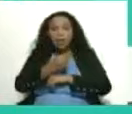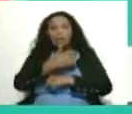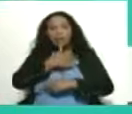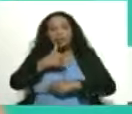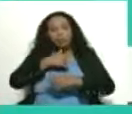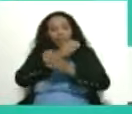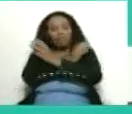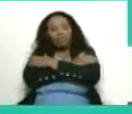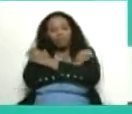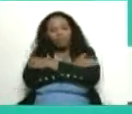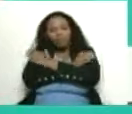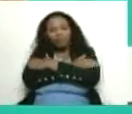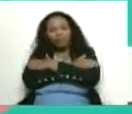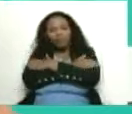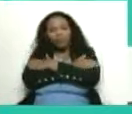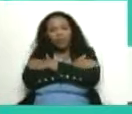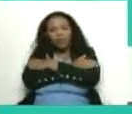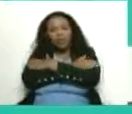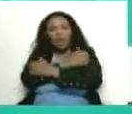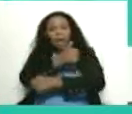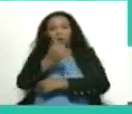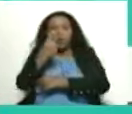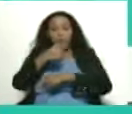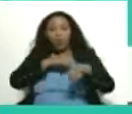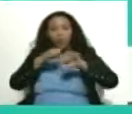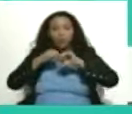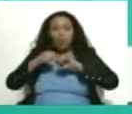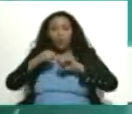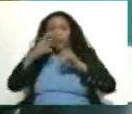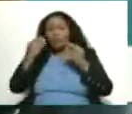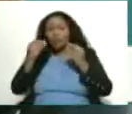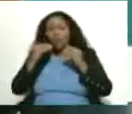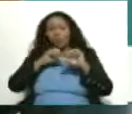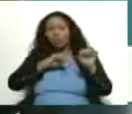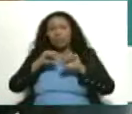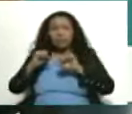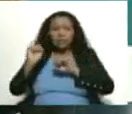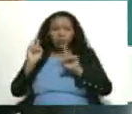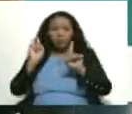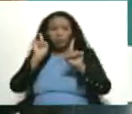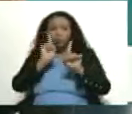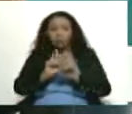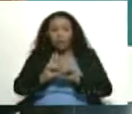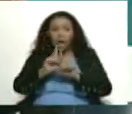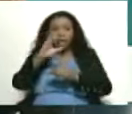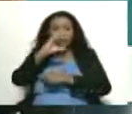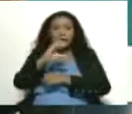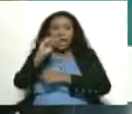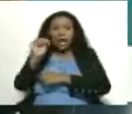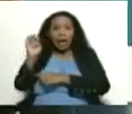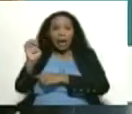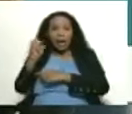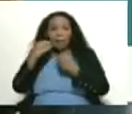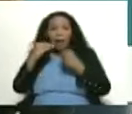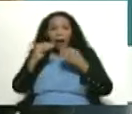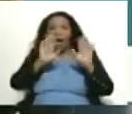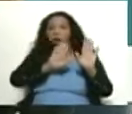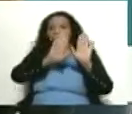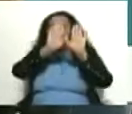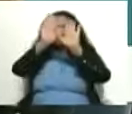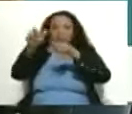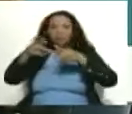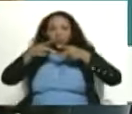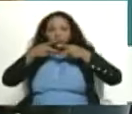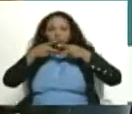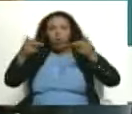felicitar cada uno de los movimientos, miles de movimientos que se han acercado hasta el Consejo Nacional Electoral para manifestar